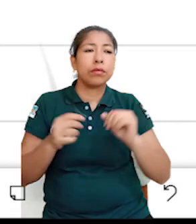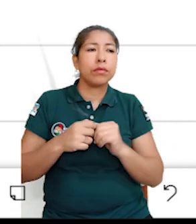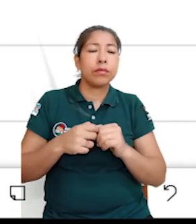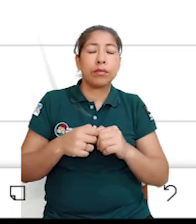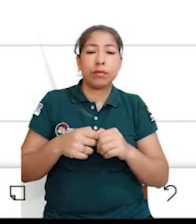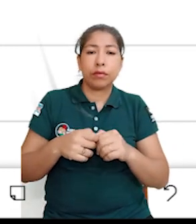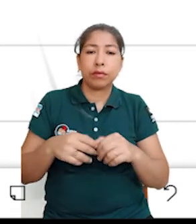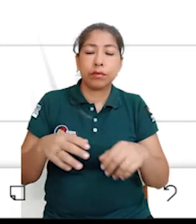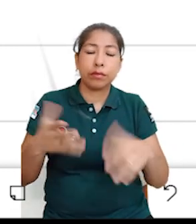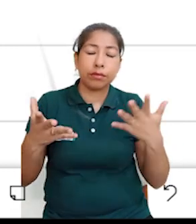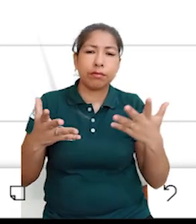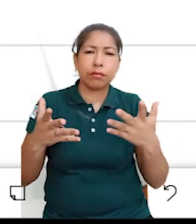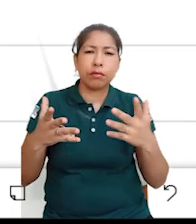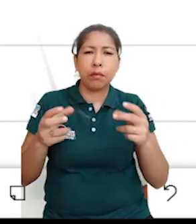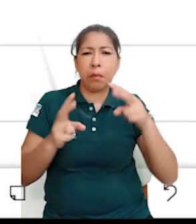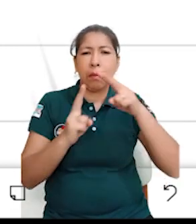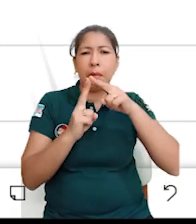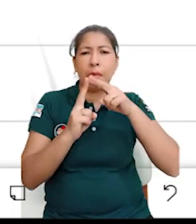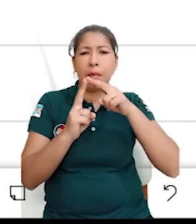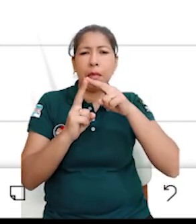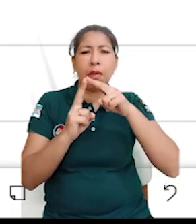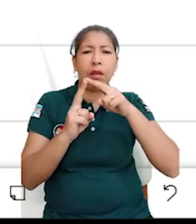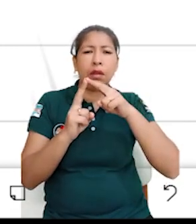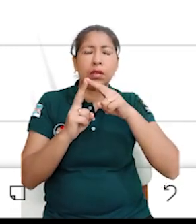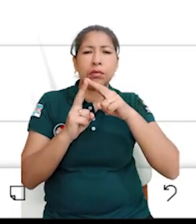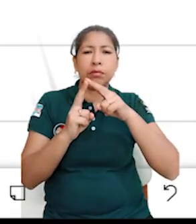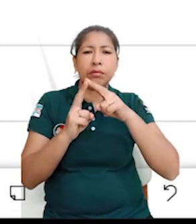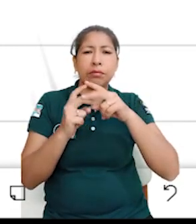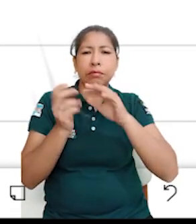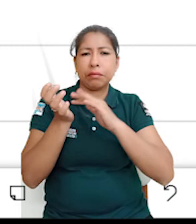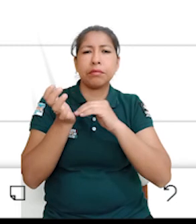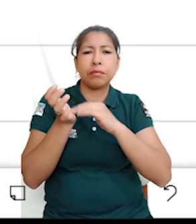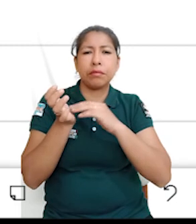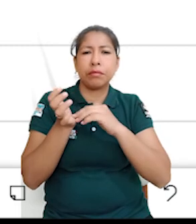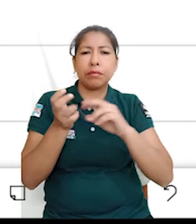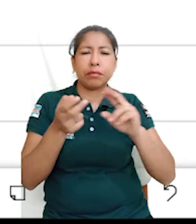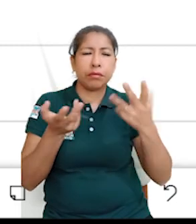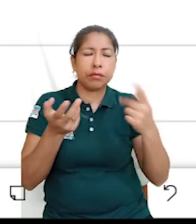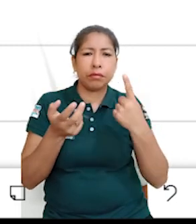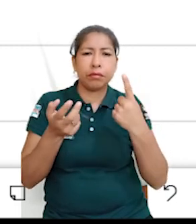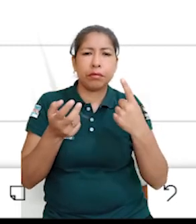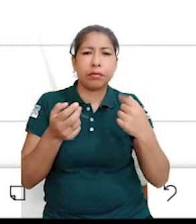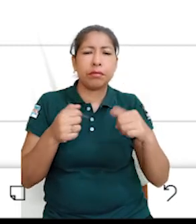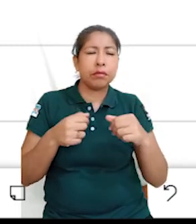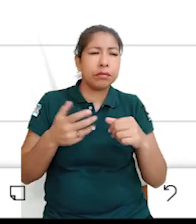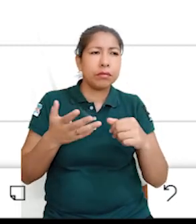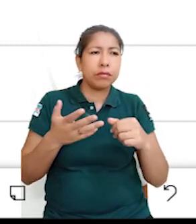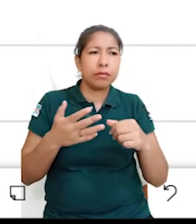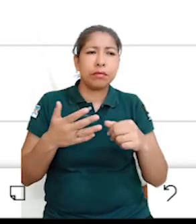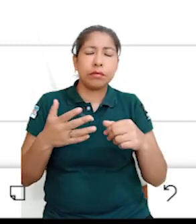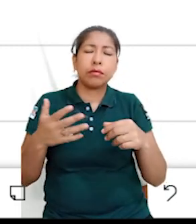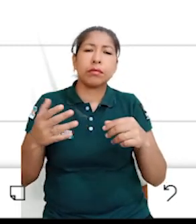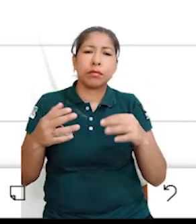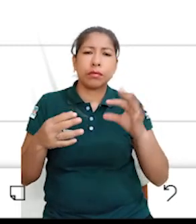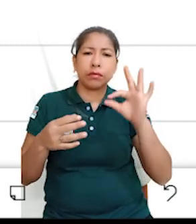ecuación incompleta de segundo grado. Como en ambos términos se está repitiendo la variable x, podemos factorizar.